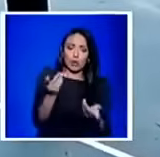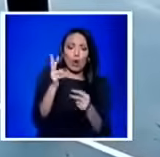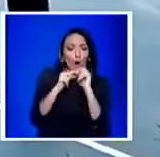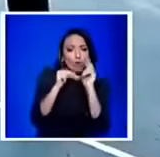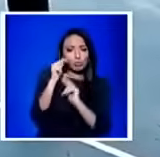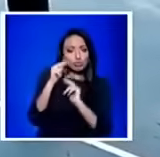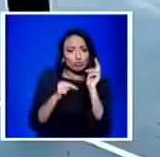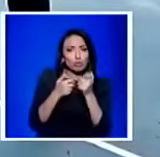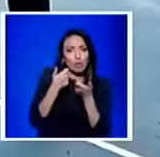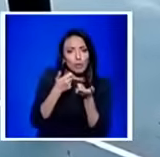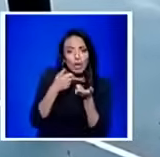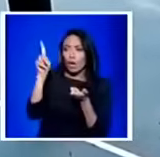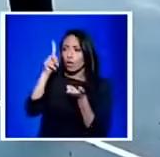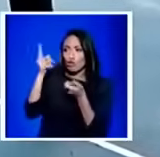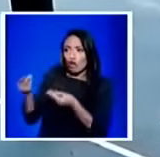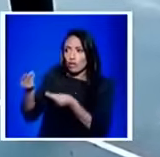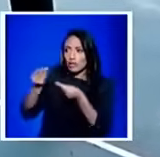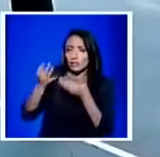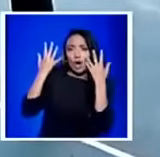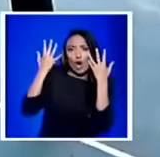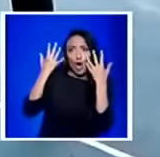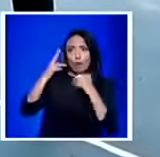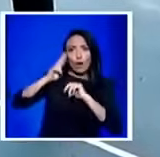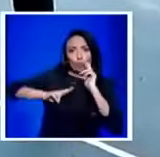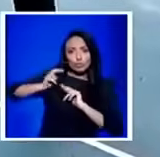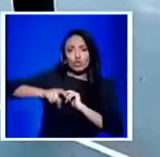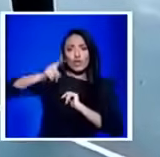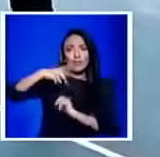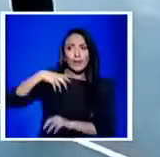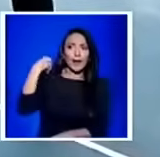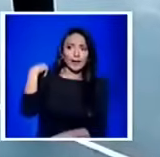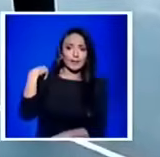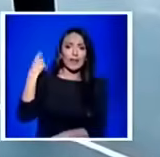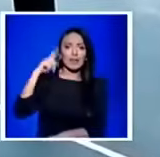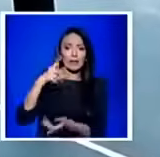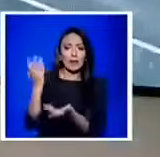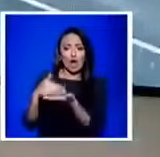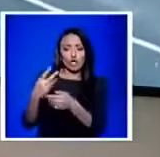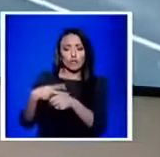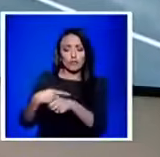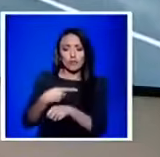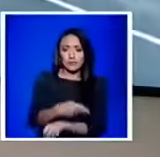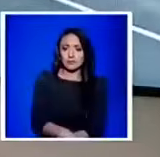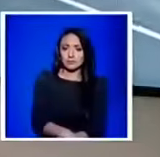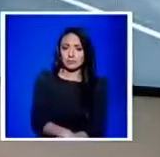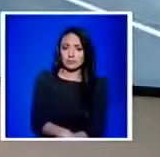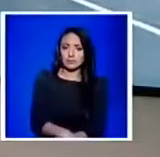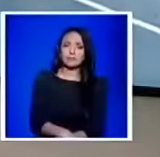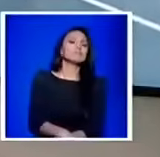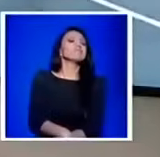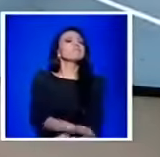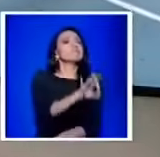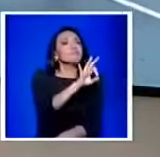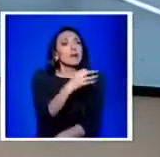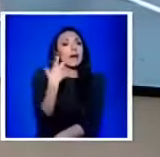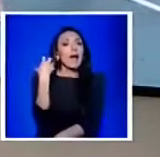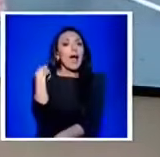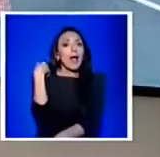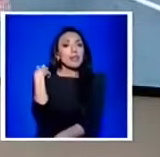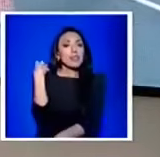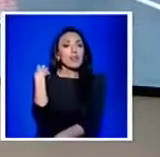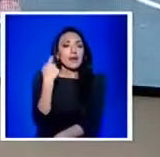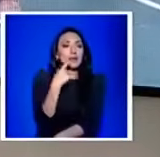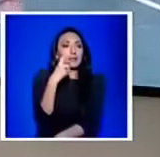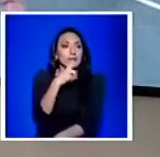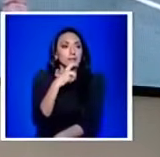y que no reciban la obra y que el constructor, pues, haga nuevamente este trabajo. Que hagan cumplir las garantías, sobre todo Marcos Cañas,